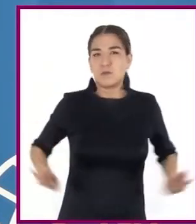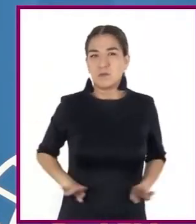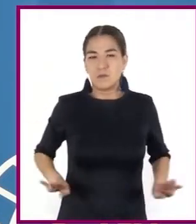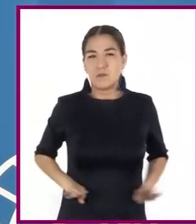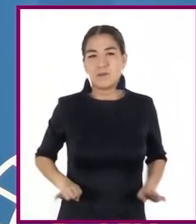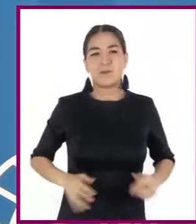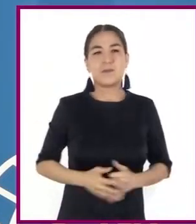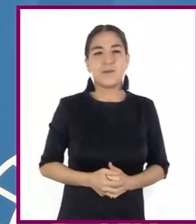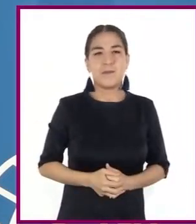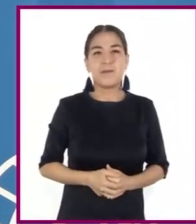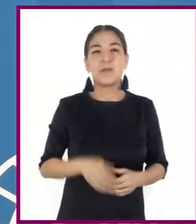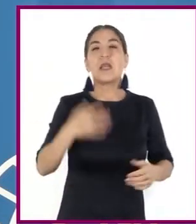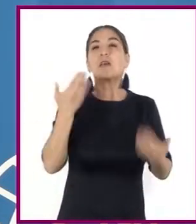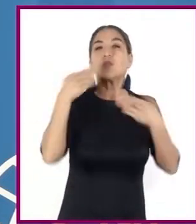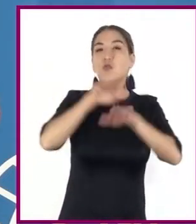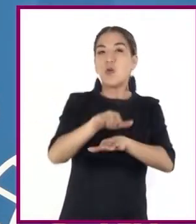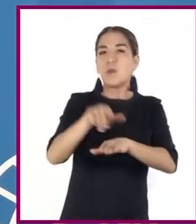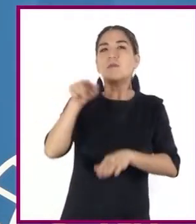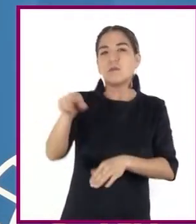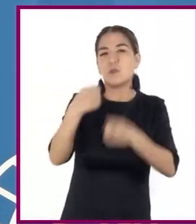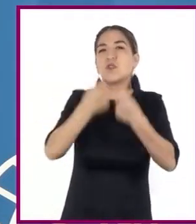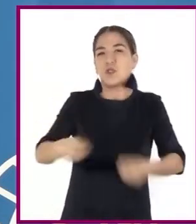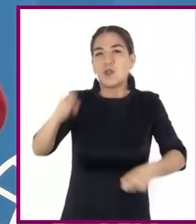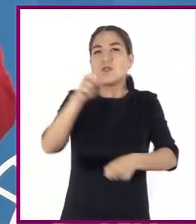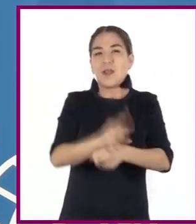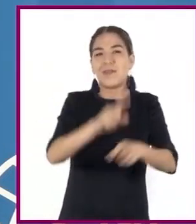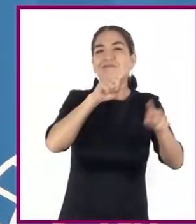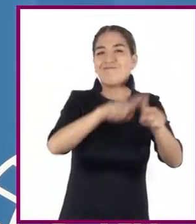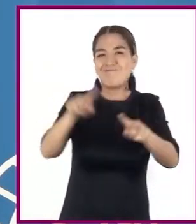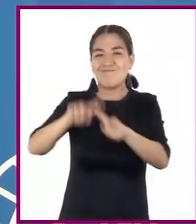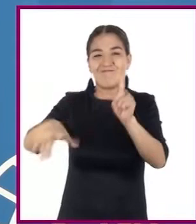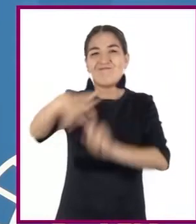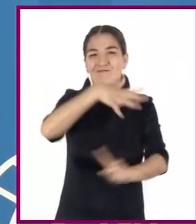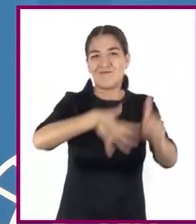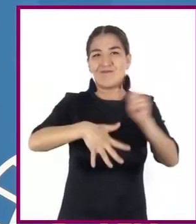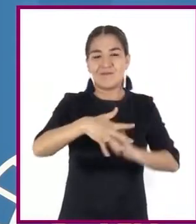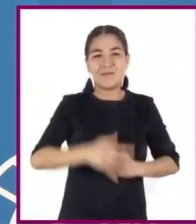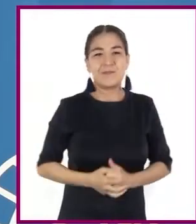comportamientos ante la sociedad en diferentes contextos.